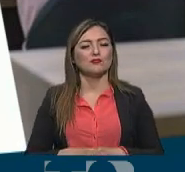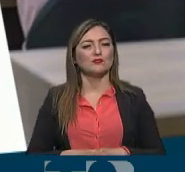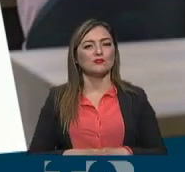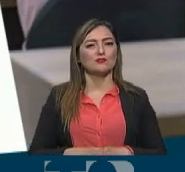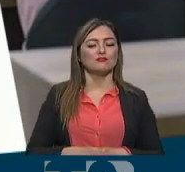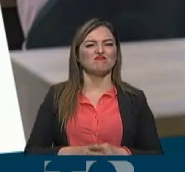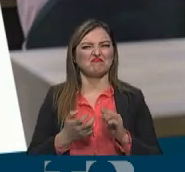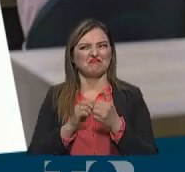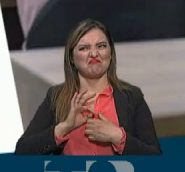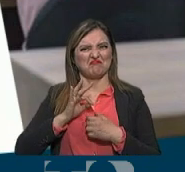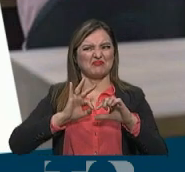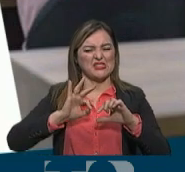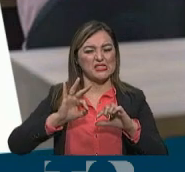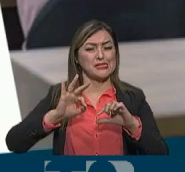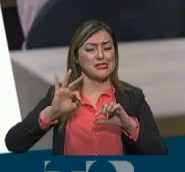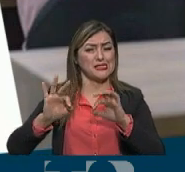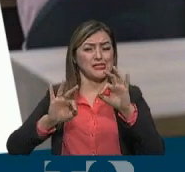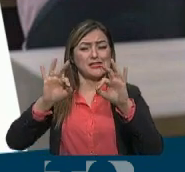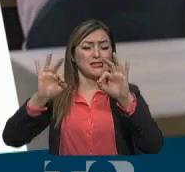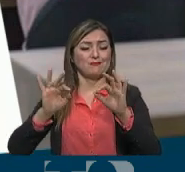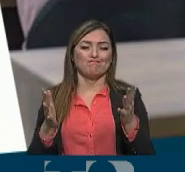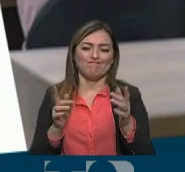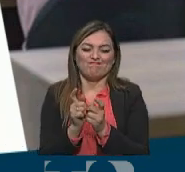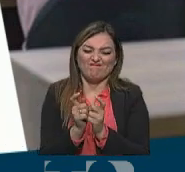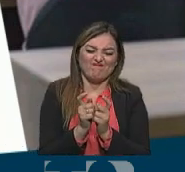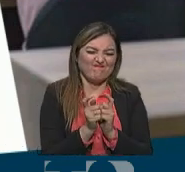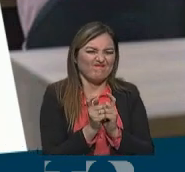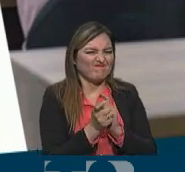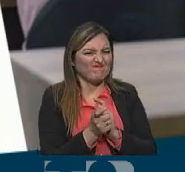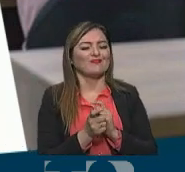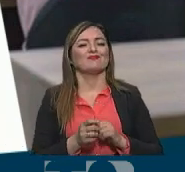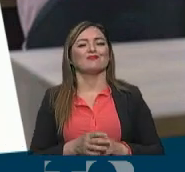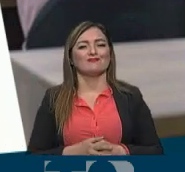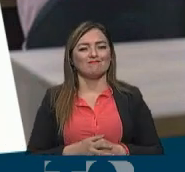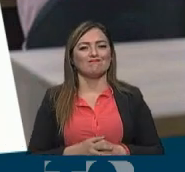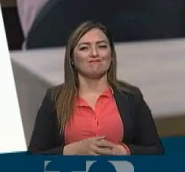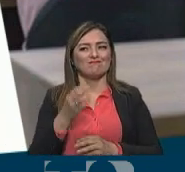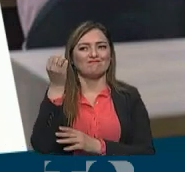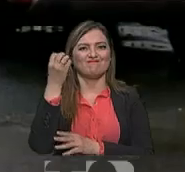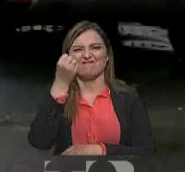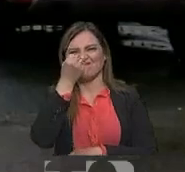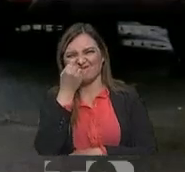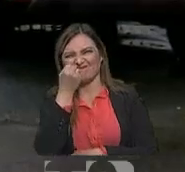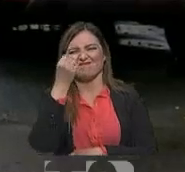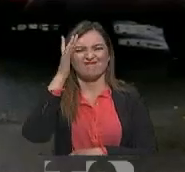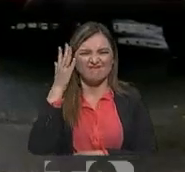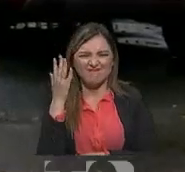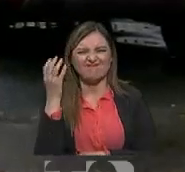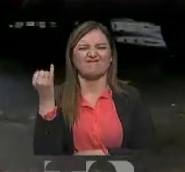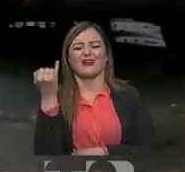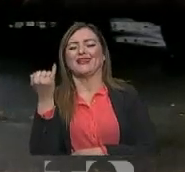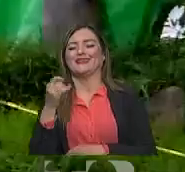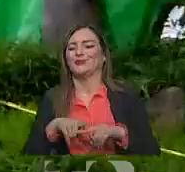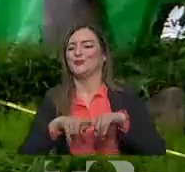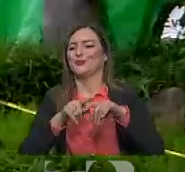actuales condiciones epidemiológicas, estos han tenido que ajustarse mientras rige el esquema de semaforización. ¿Cuántos en el marco de